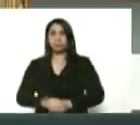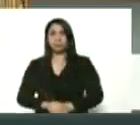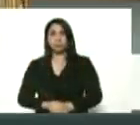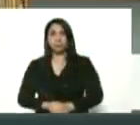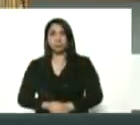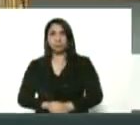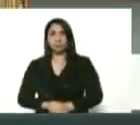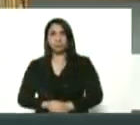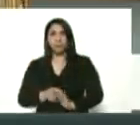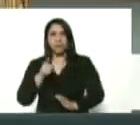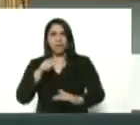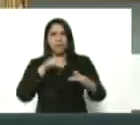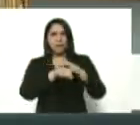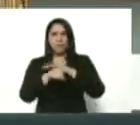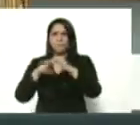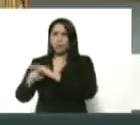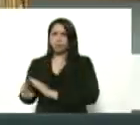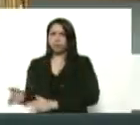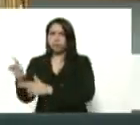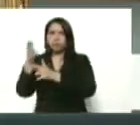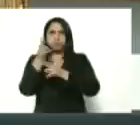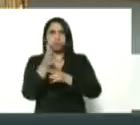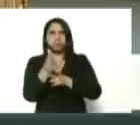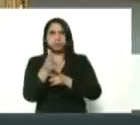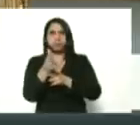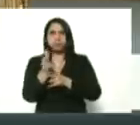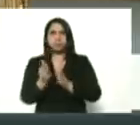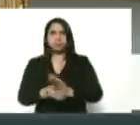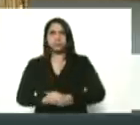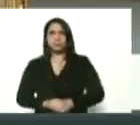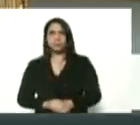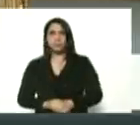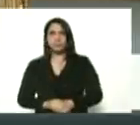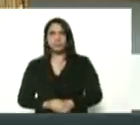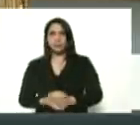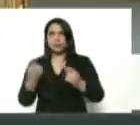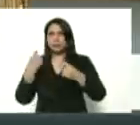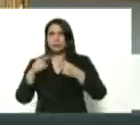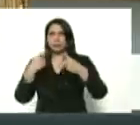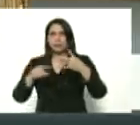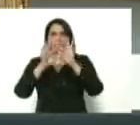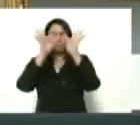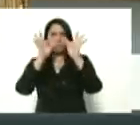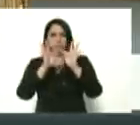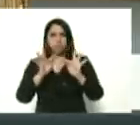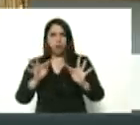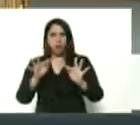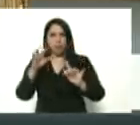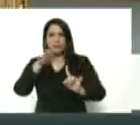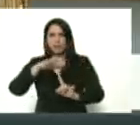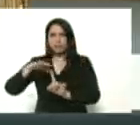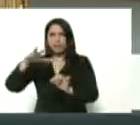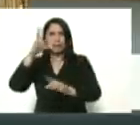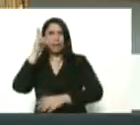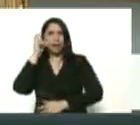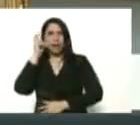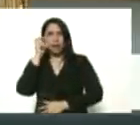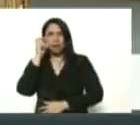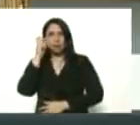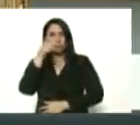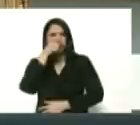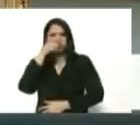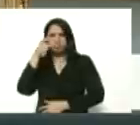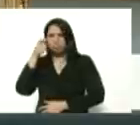esta incursión armada a través de los distintos mecanismos de radares, de